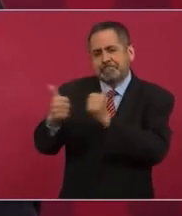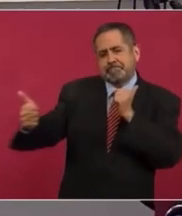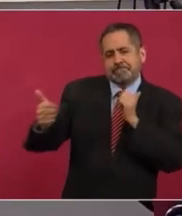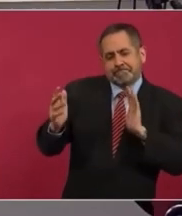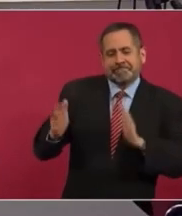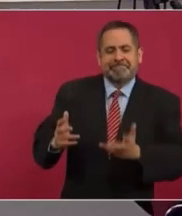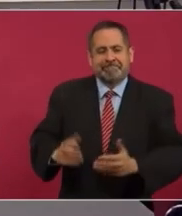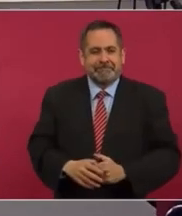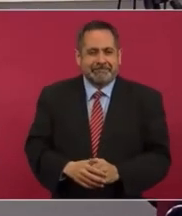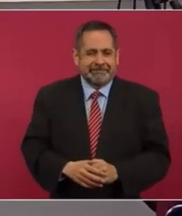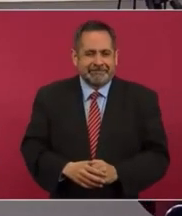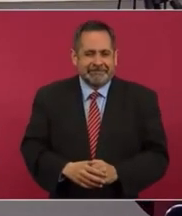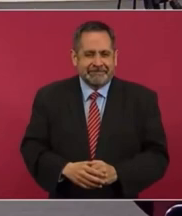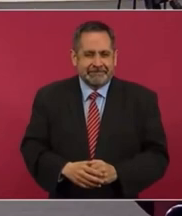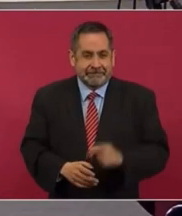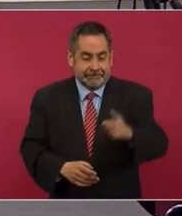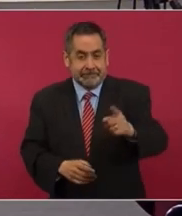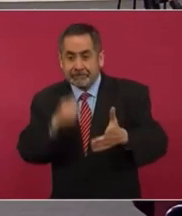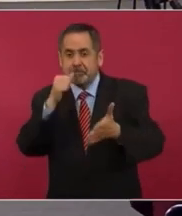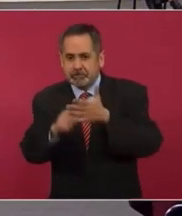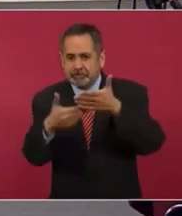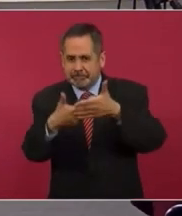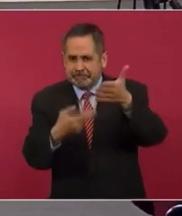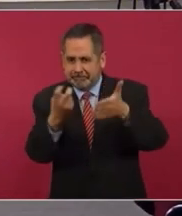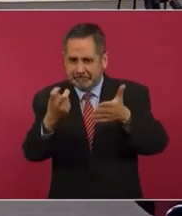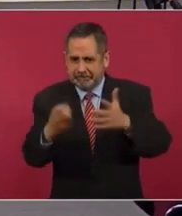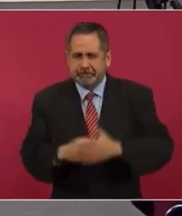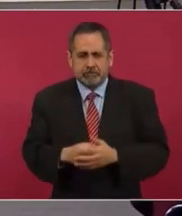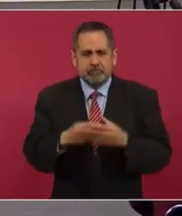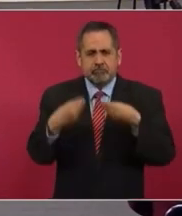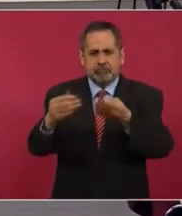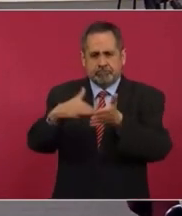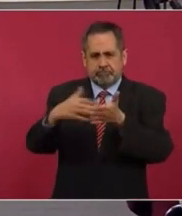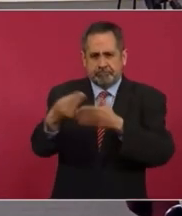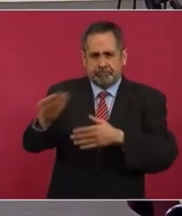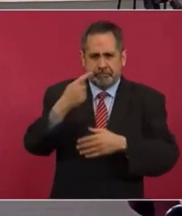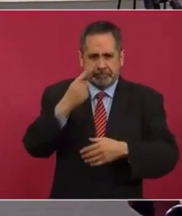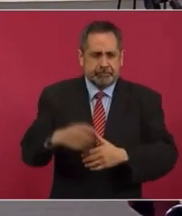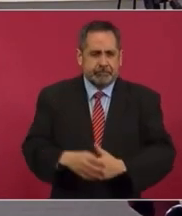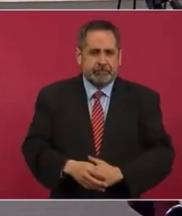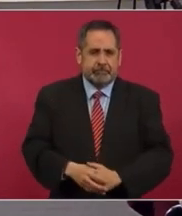Sana distancia. Piensa. Aquí piensa, está la carta. Te la voy a leer.